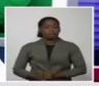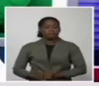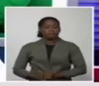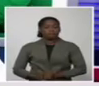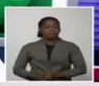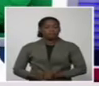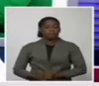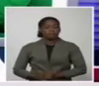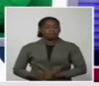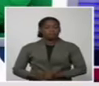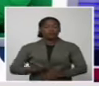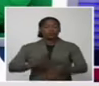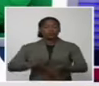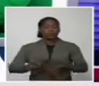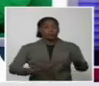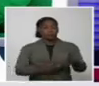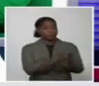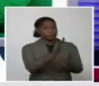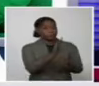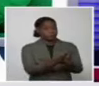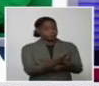relacionados con COVID o con COVID,